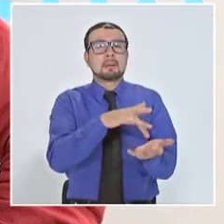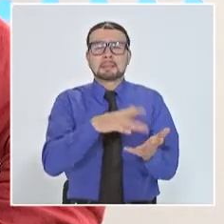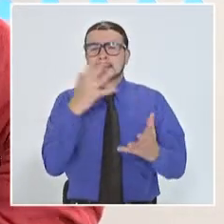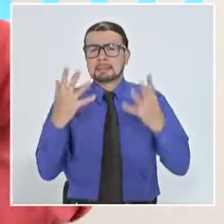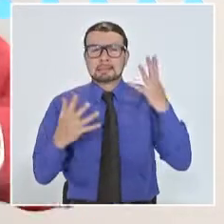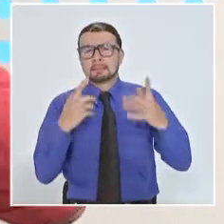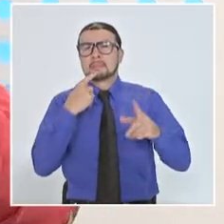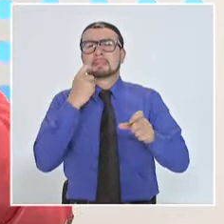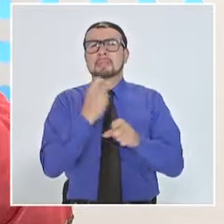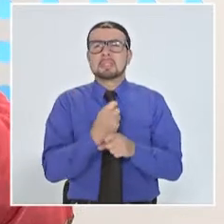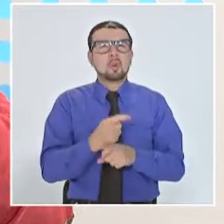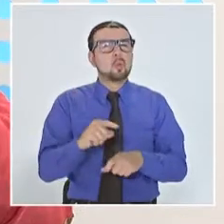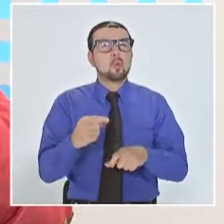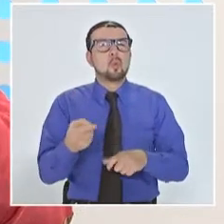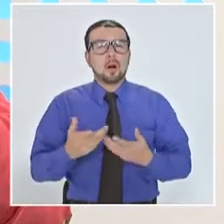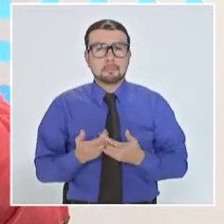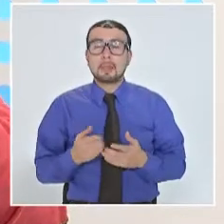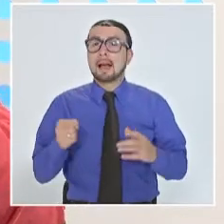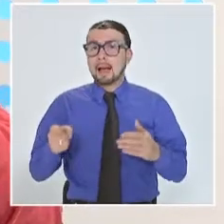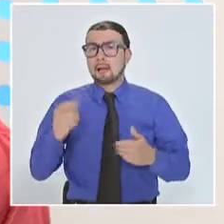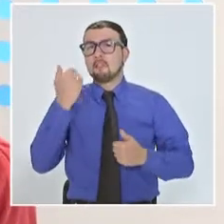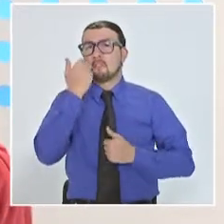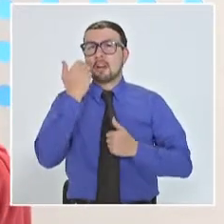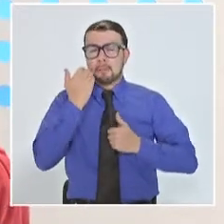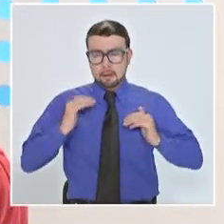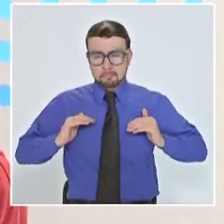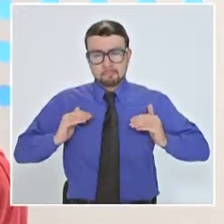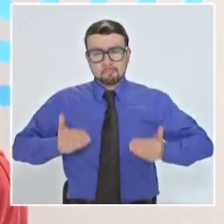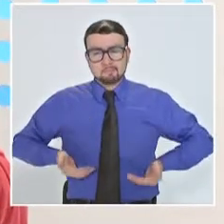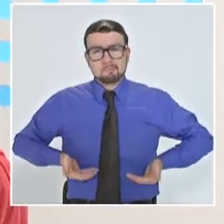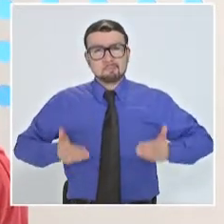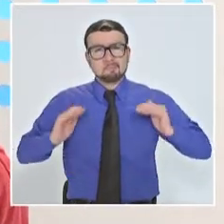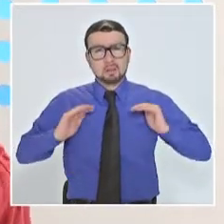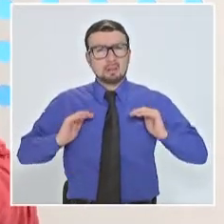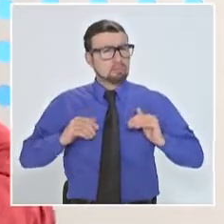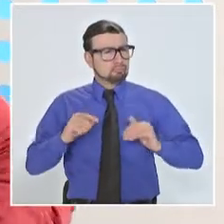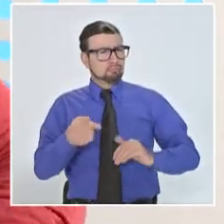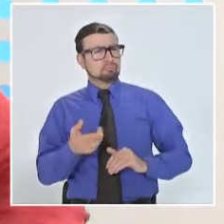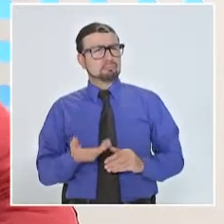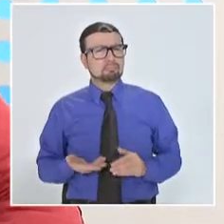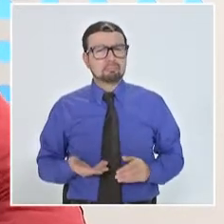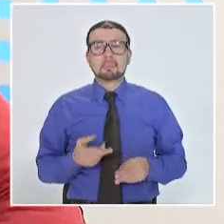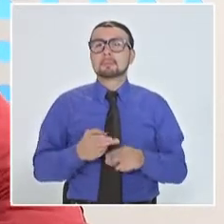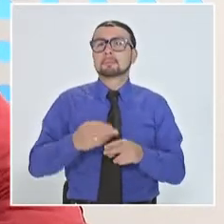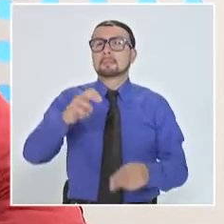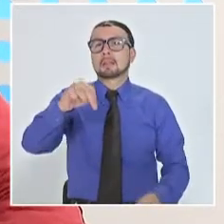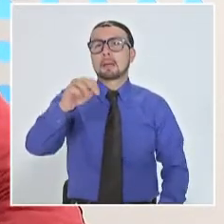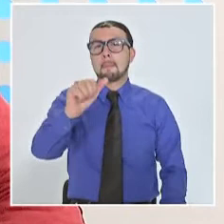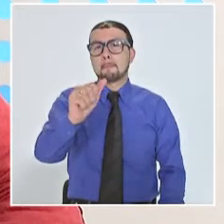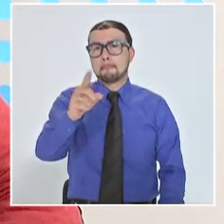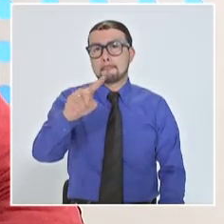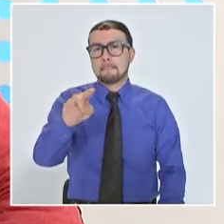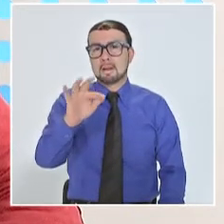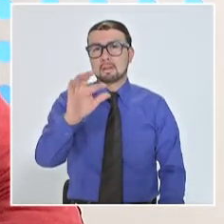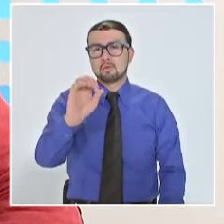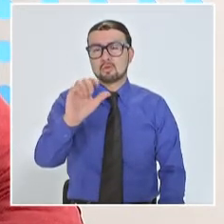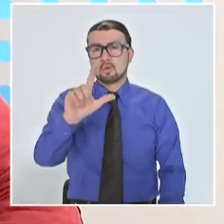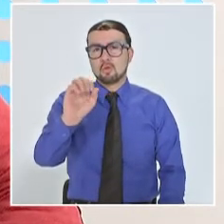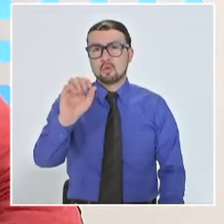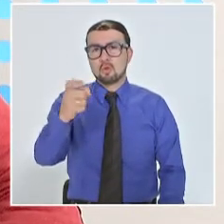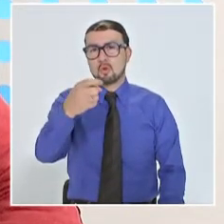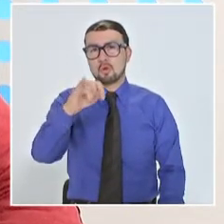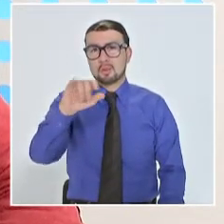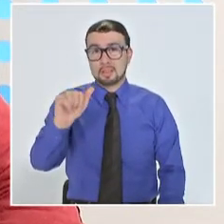es la enfermedad de los senos, y esto se llama mastología. Vamos a desarrollar este programa con el doctor